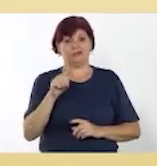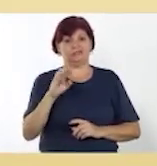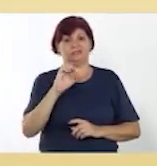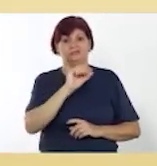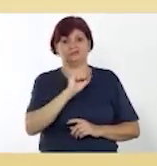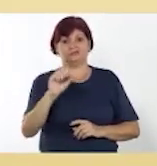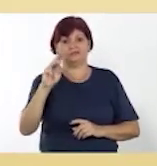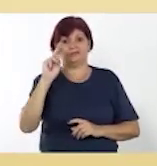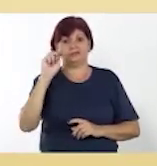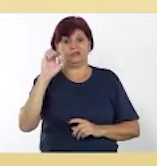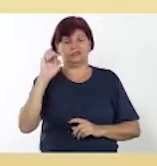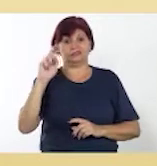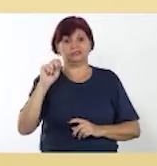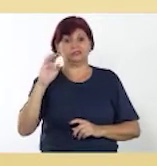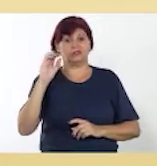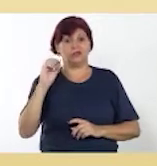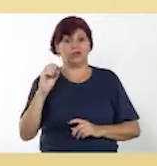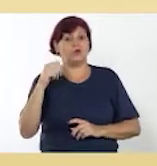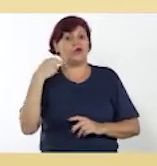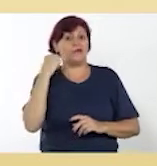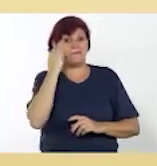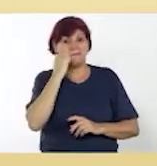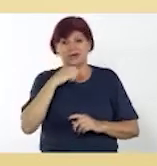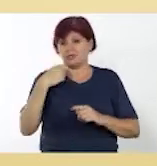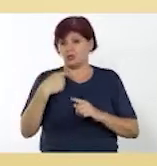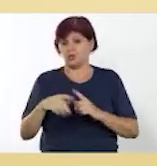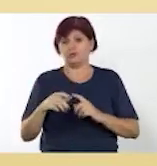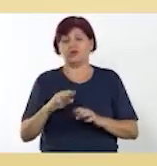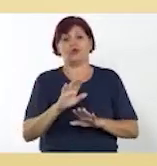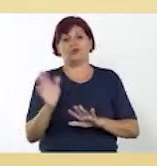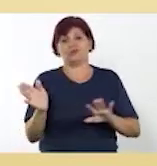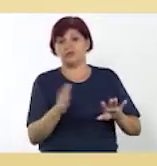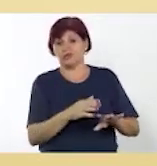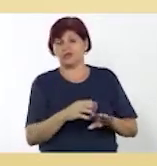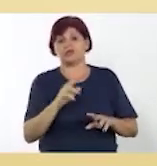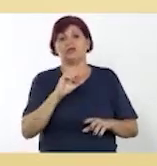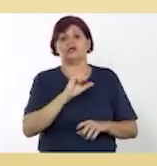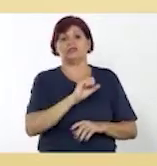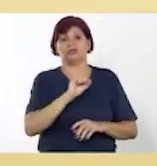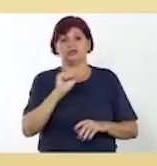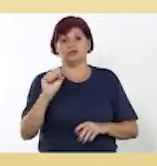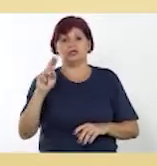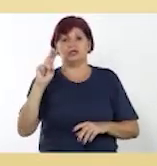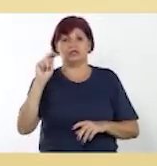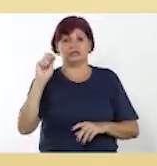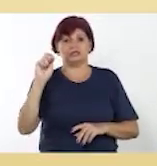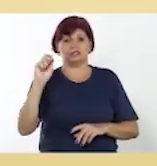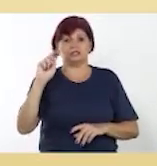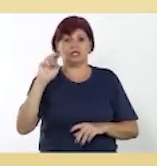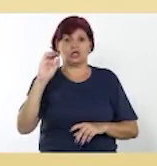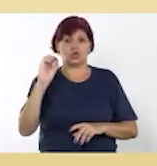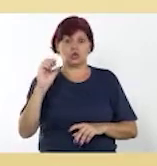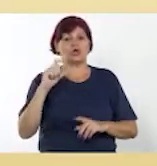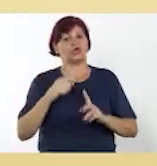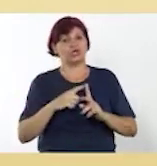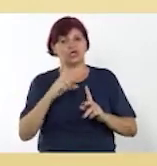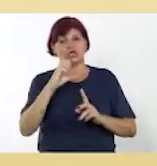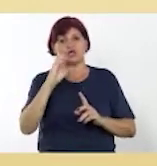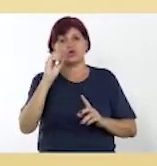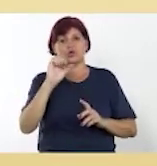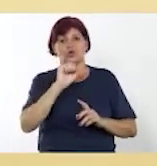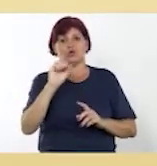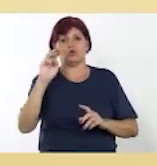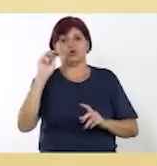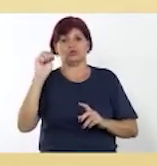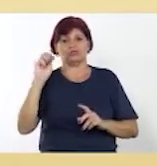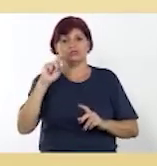seno cuadrado más coseno cuadrado igual a 1, pero también que recuerde que de esa identidad fundamental trigonométrica se derivan 2 más cuando